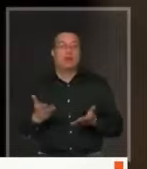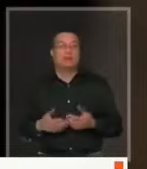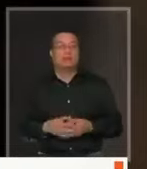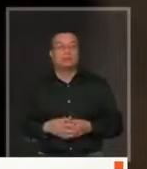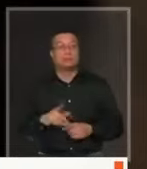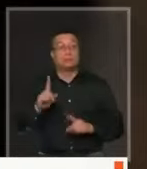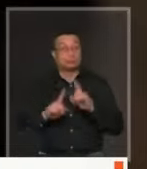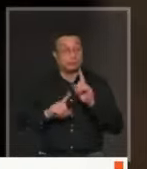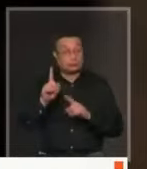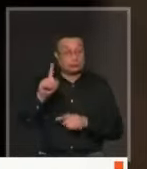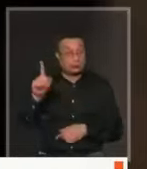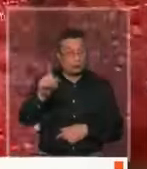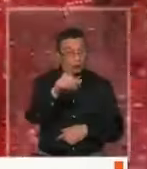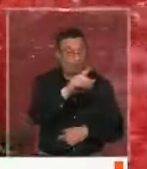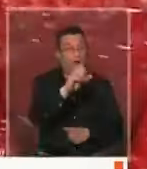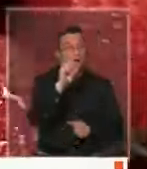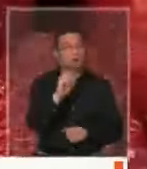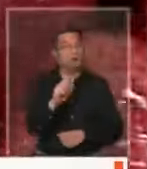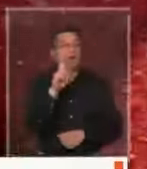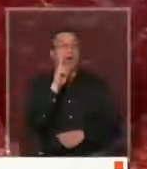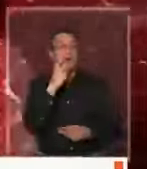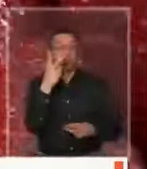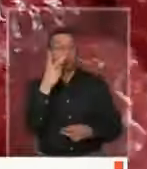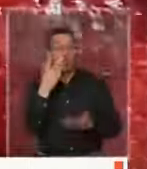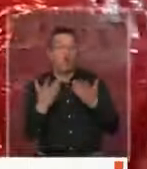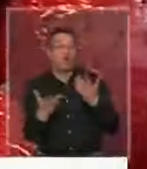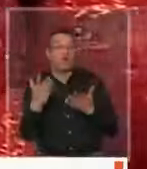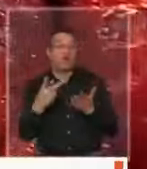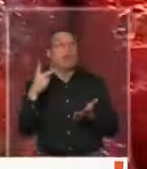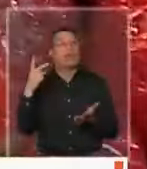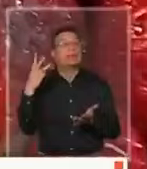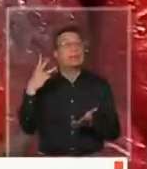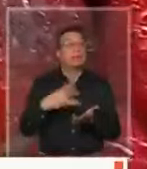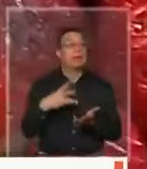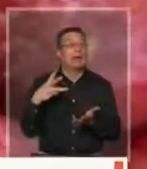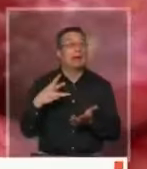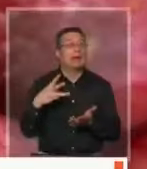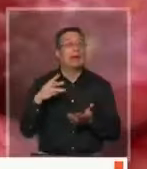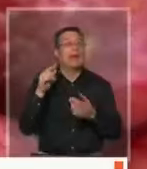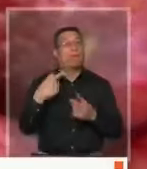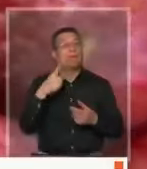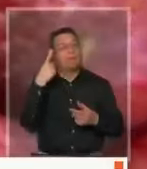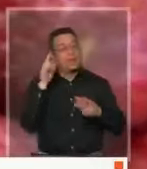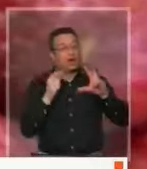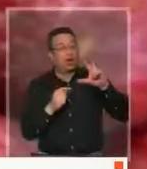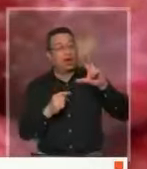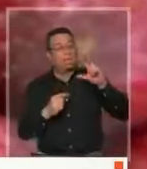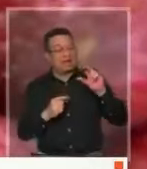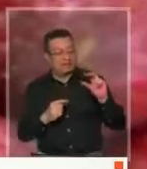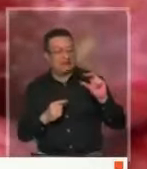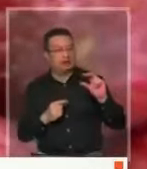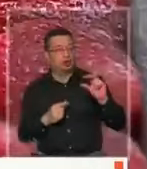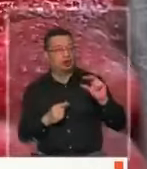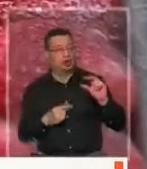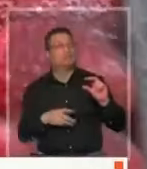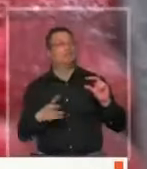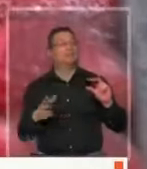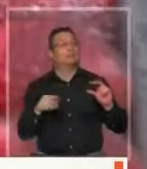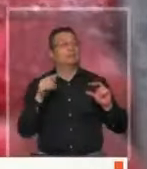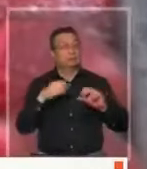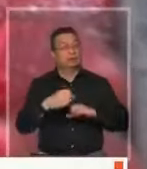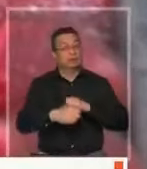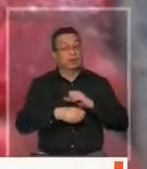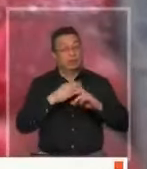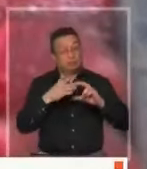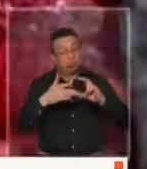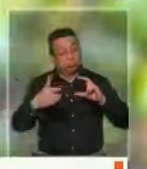algunos lados incluso puede encontrar 2 kilos por 3.000 pesos. Eso sí, el calibre es más pequeño. Mientras vaya avanzando la temporada,